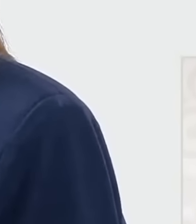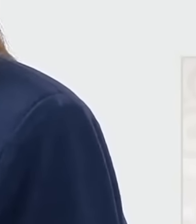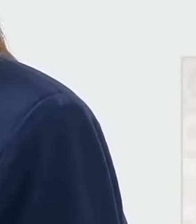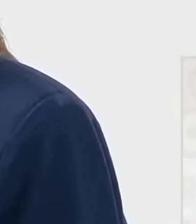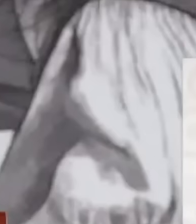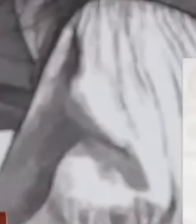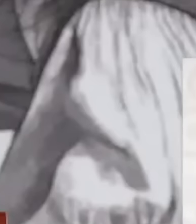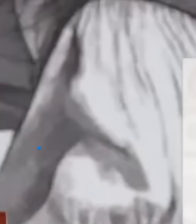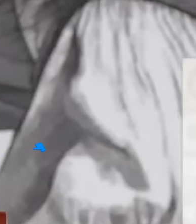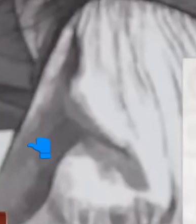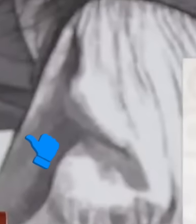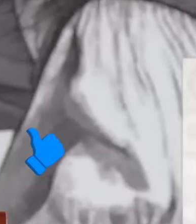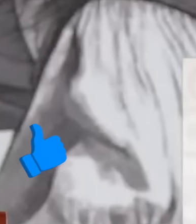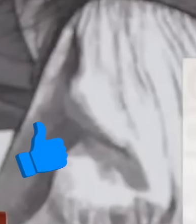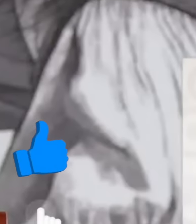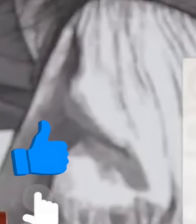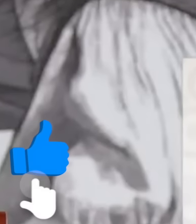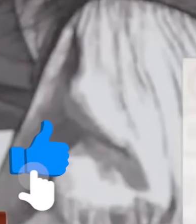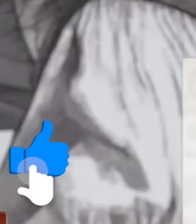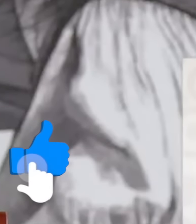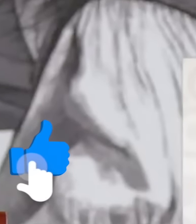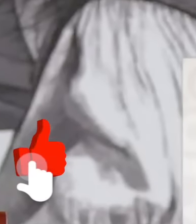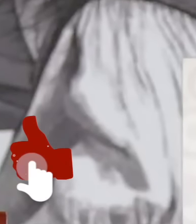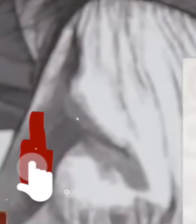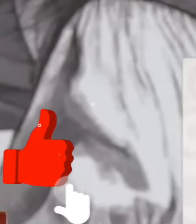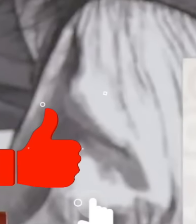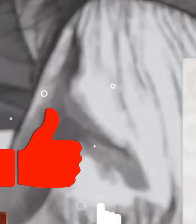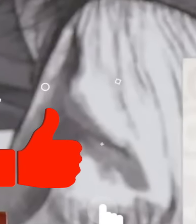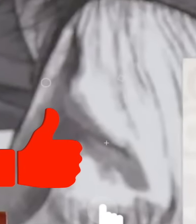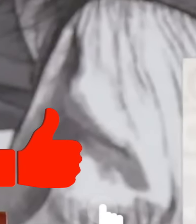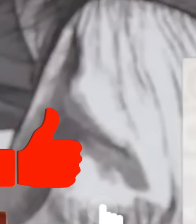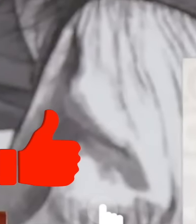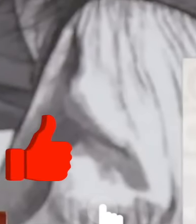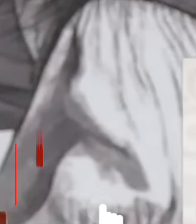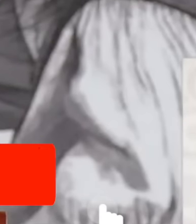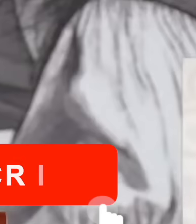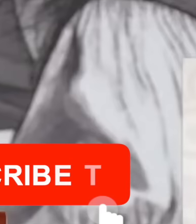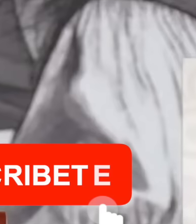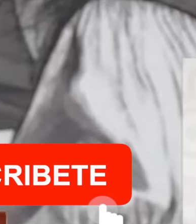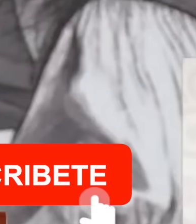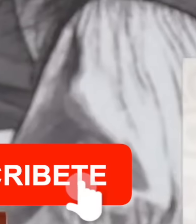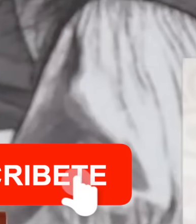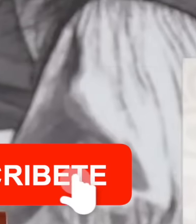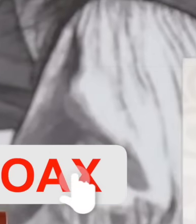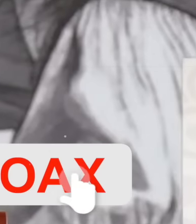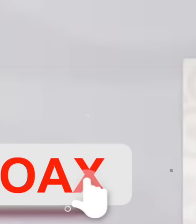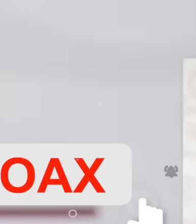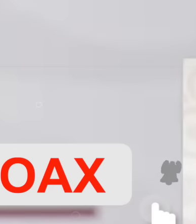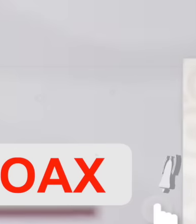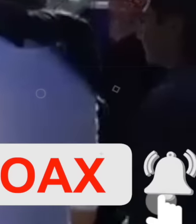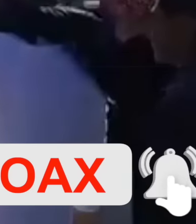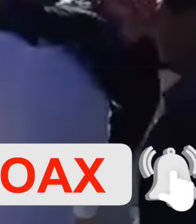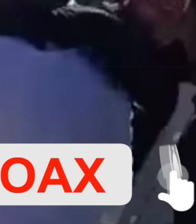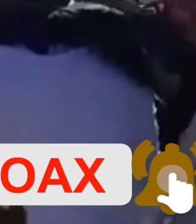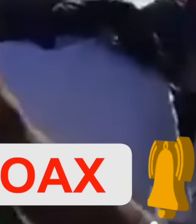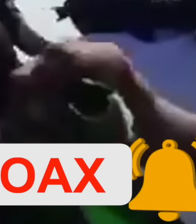van a debilitar? ¿Que van a debilitar a la presidenta por lo que gritan? No. Más fuerte soy, más fuerte. ¿Ustedes creen